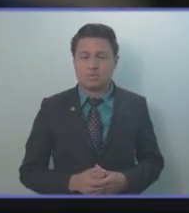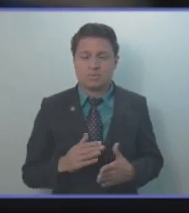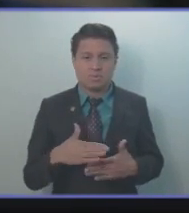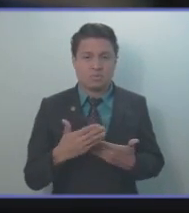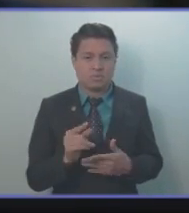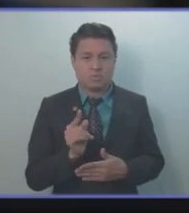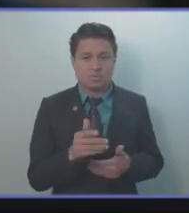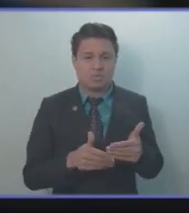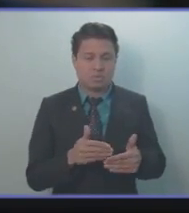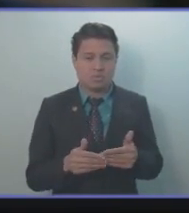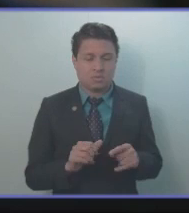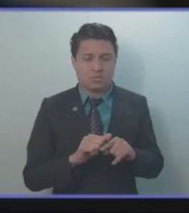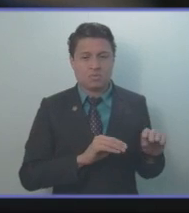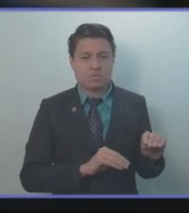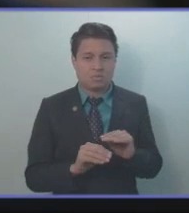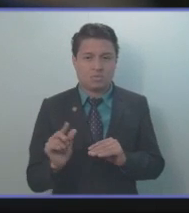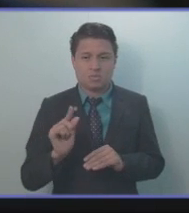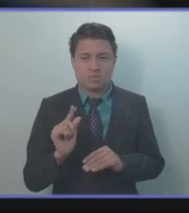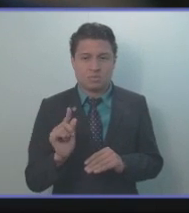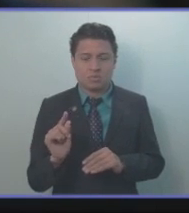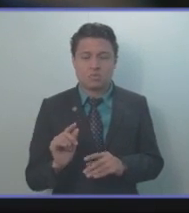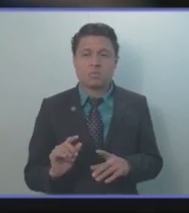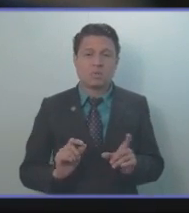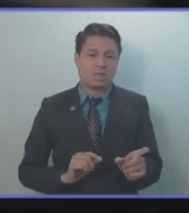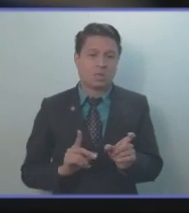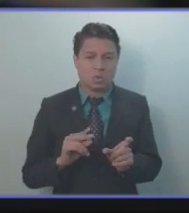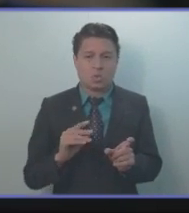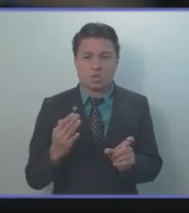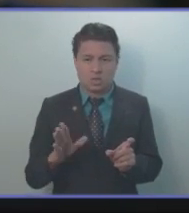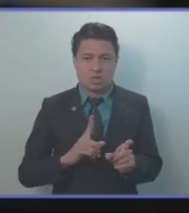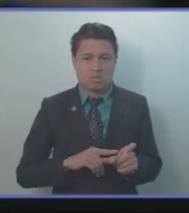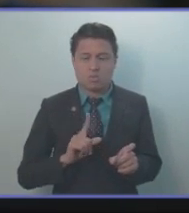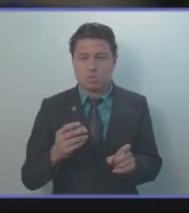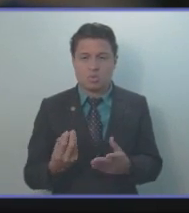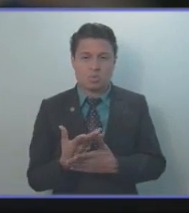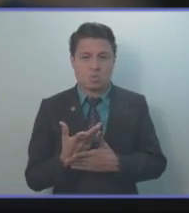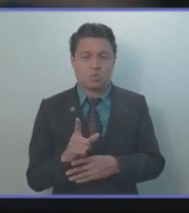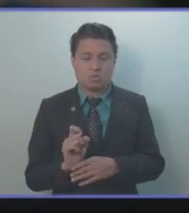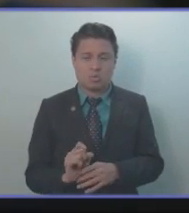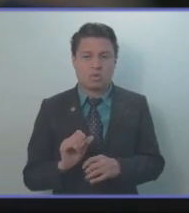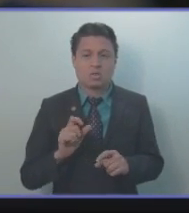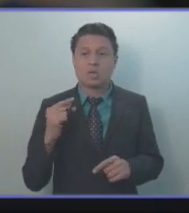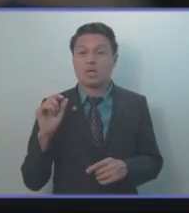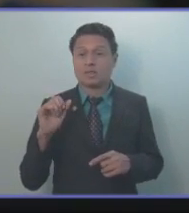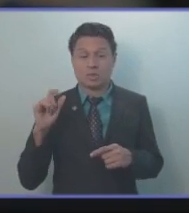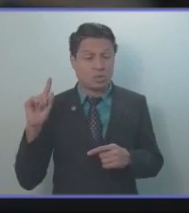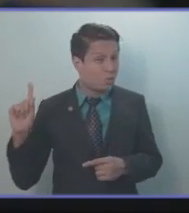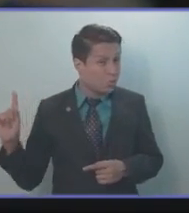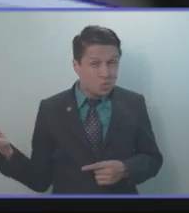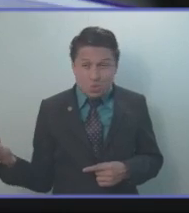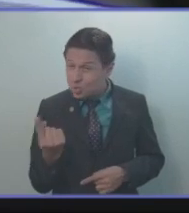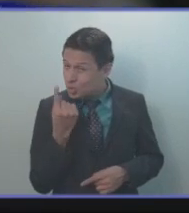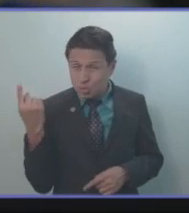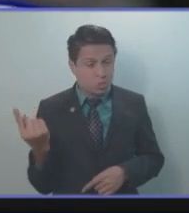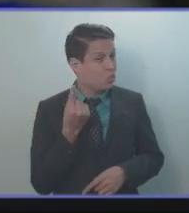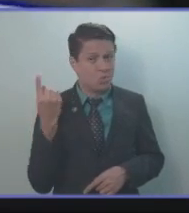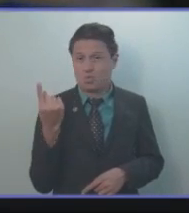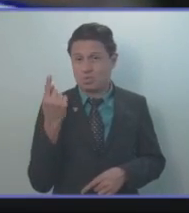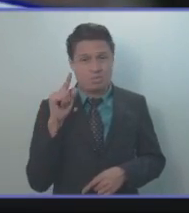Disposición transitoria para permitir que los documentos únicos de entidad vencidos y no renovados tengan validez únicamente el día de las elecciones del